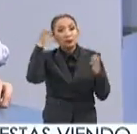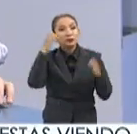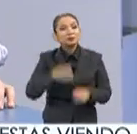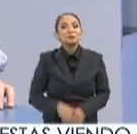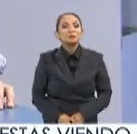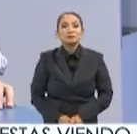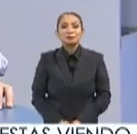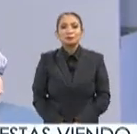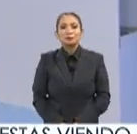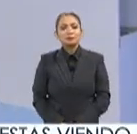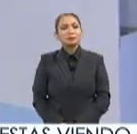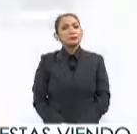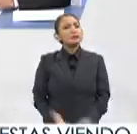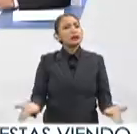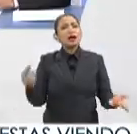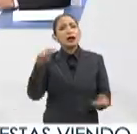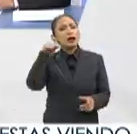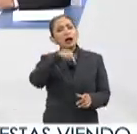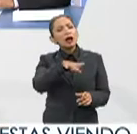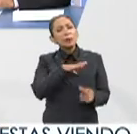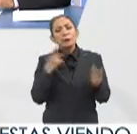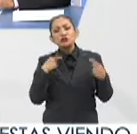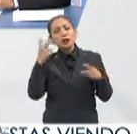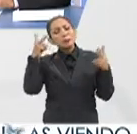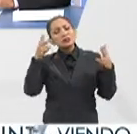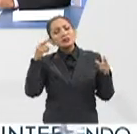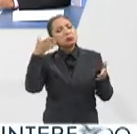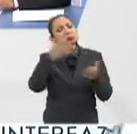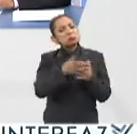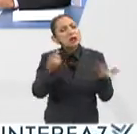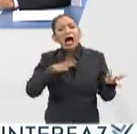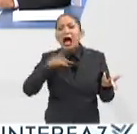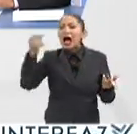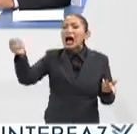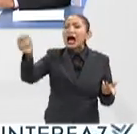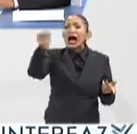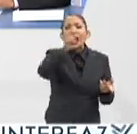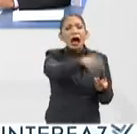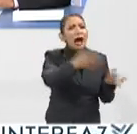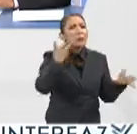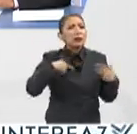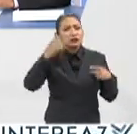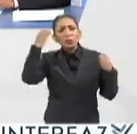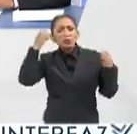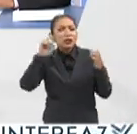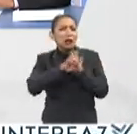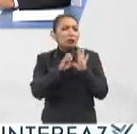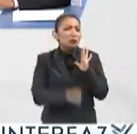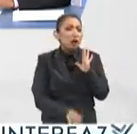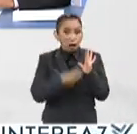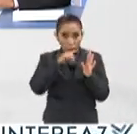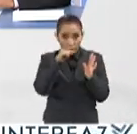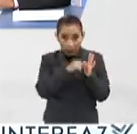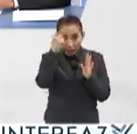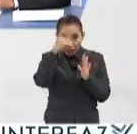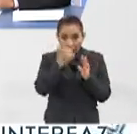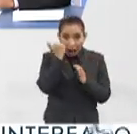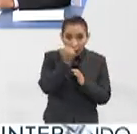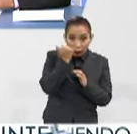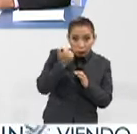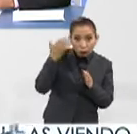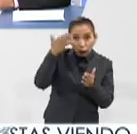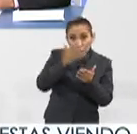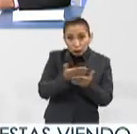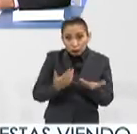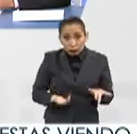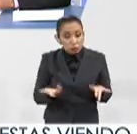exposición. ¿Qué es lo que va a poder encontrar la gente, Marcos? ¿Qué tipo de expositores? Danos algunos ejemplos. ¿Hay espacio para los estudiantes